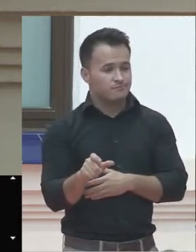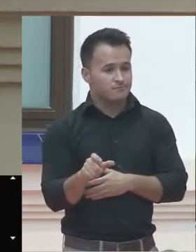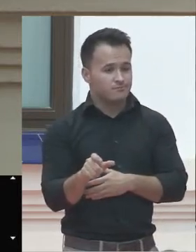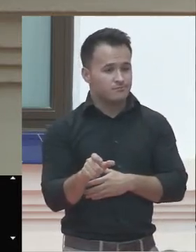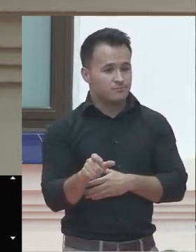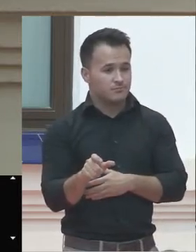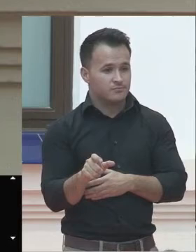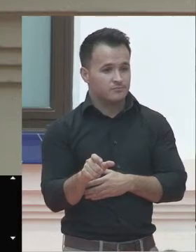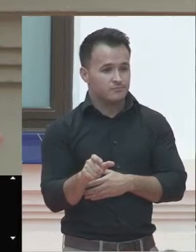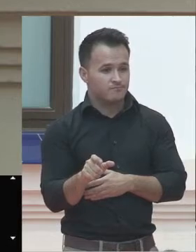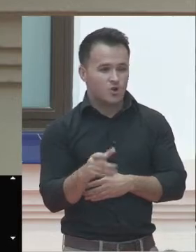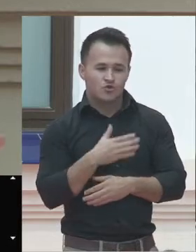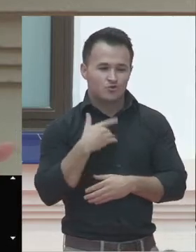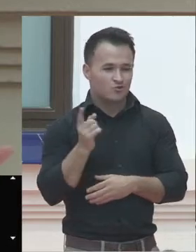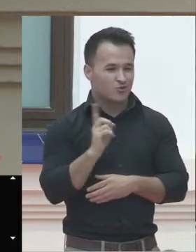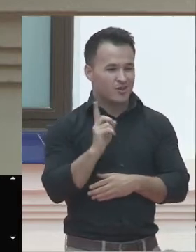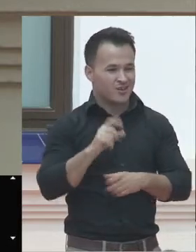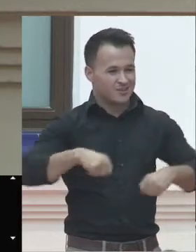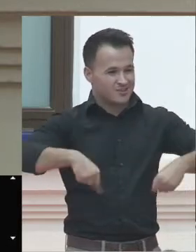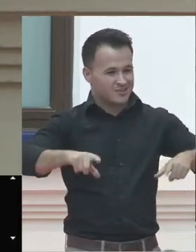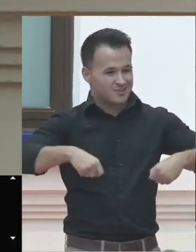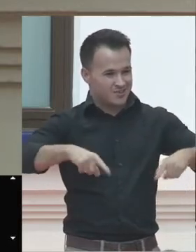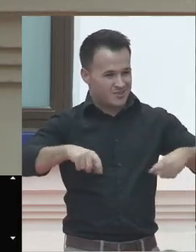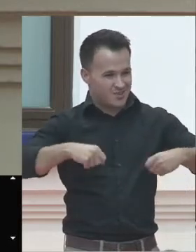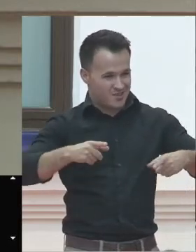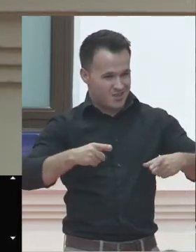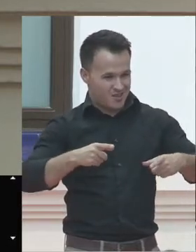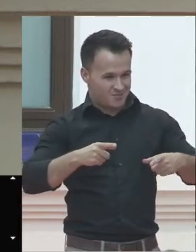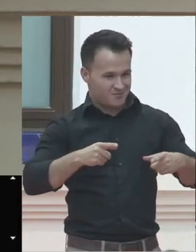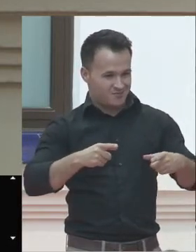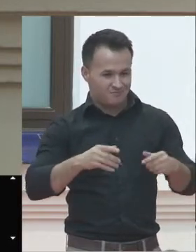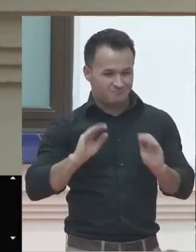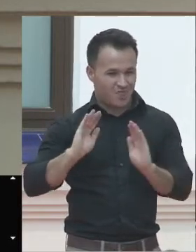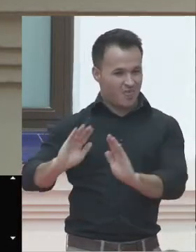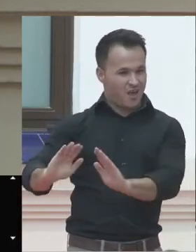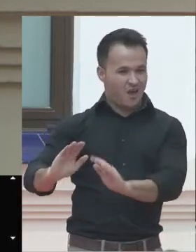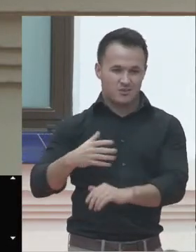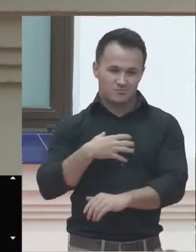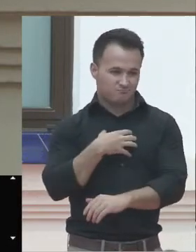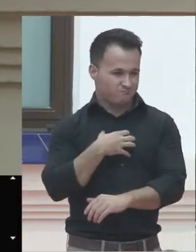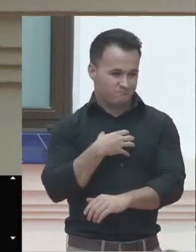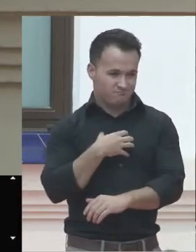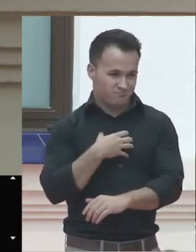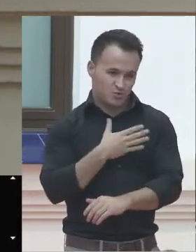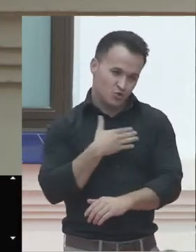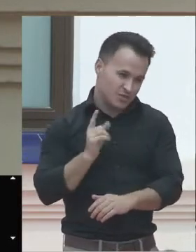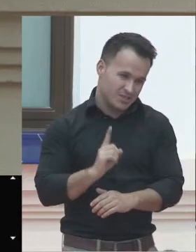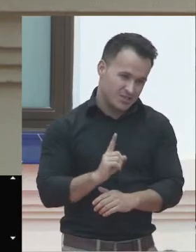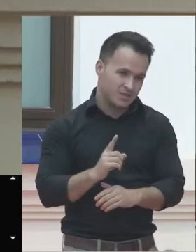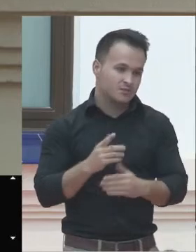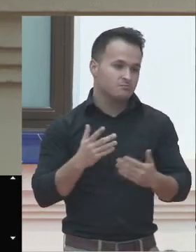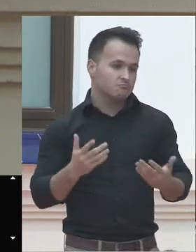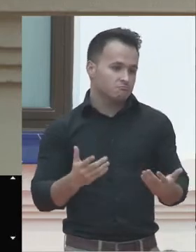muestra reacia a dejar la silla para que vaya en cabina porque son elementos imprescindibles para ellos y siempre puede haber